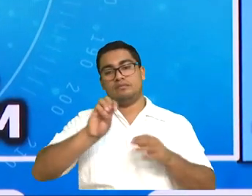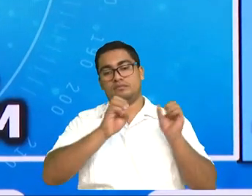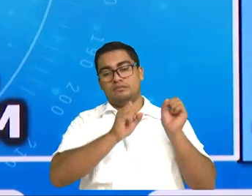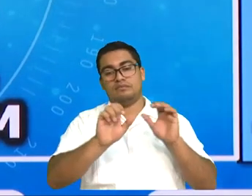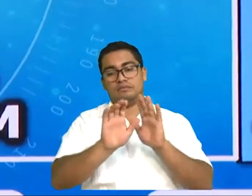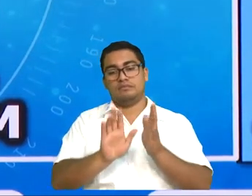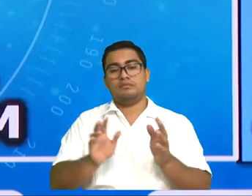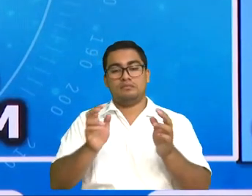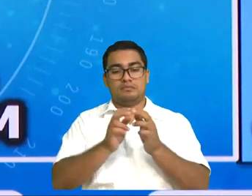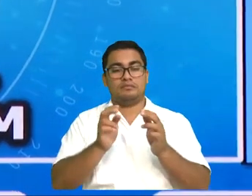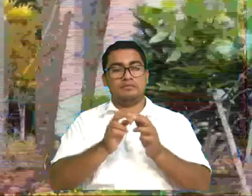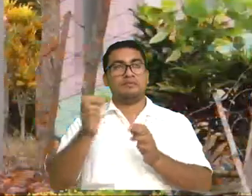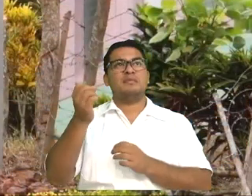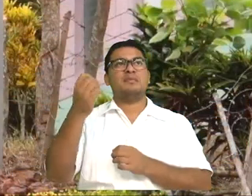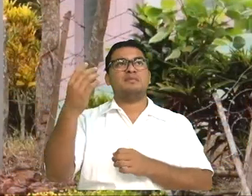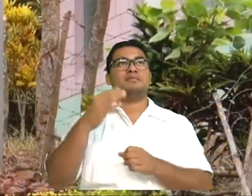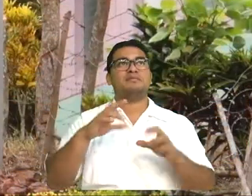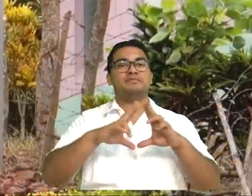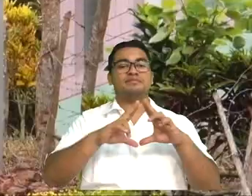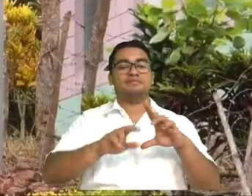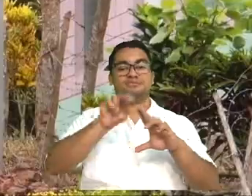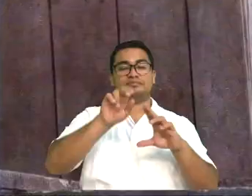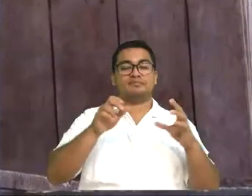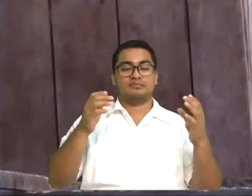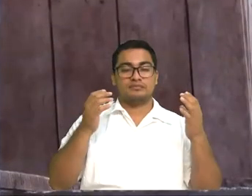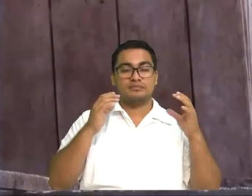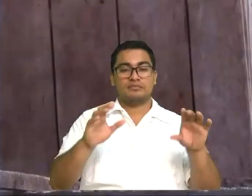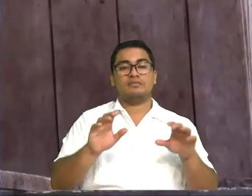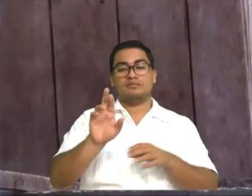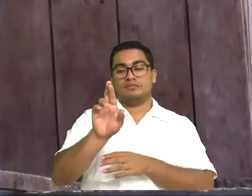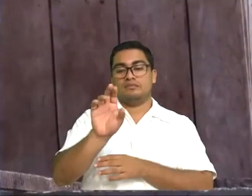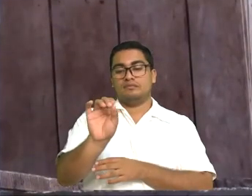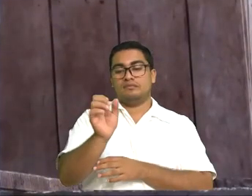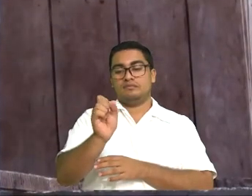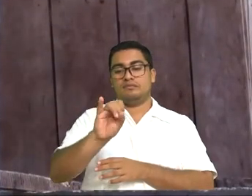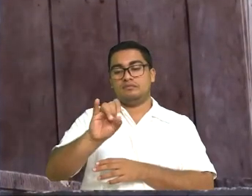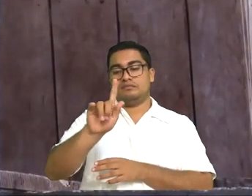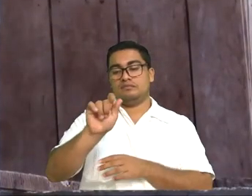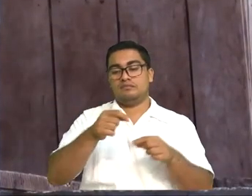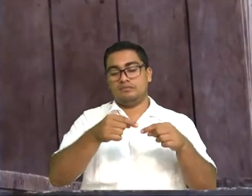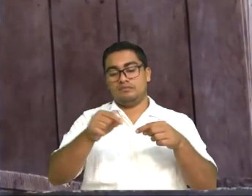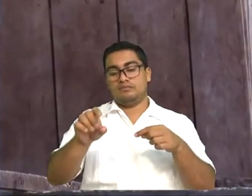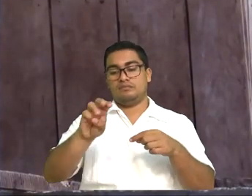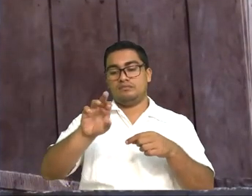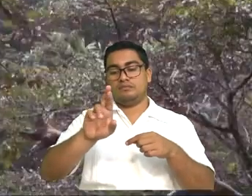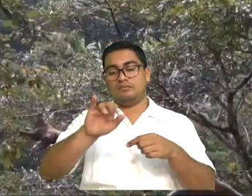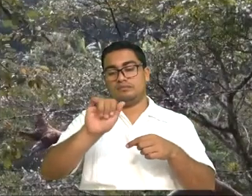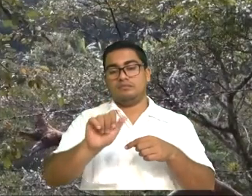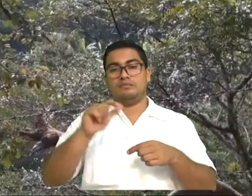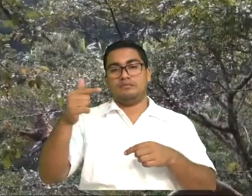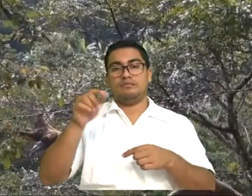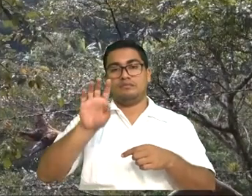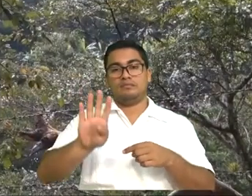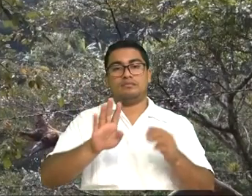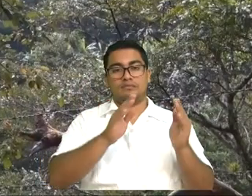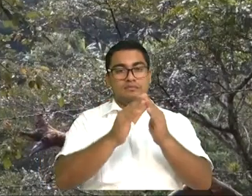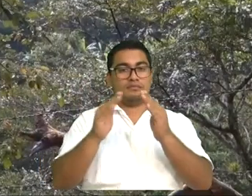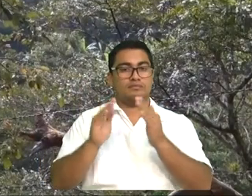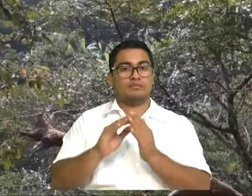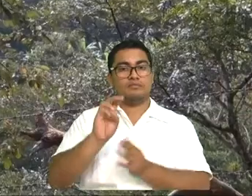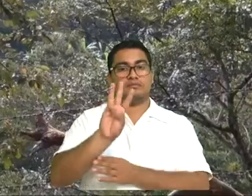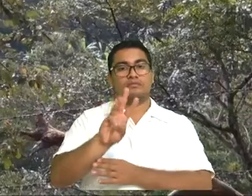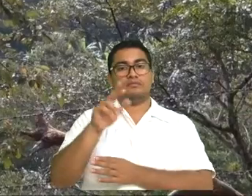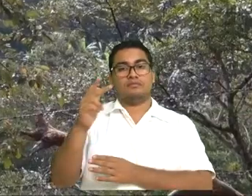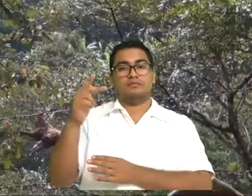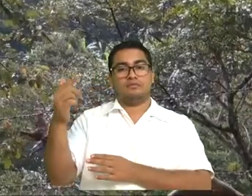la energía eléctrica. En Caribe Norte, Rosita, anexo Ana María, con 74 viviendas y 387